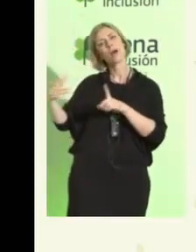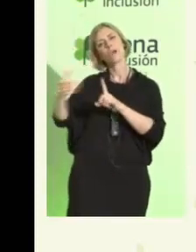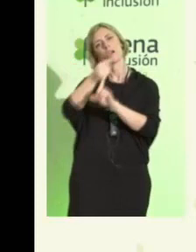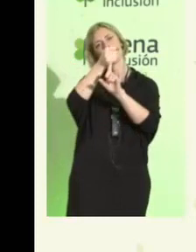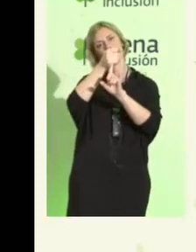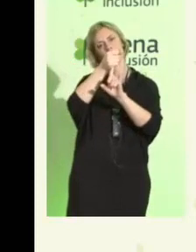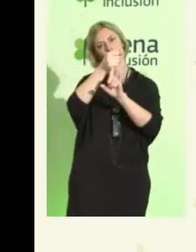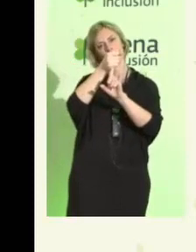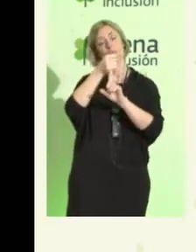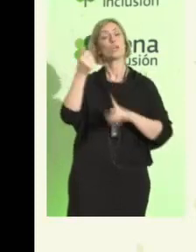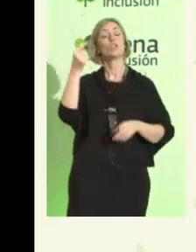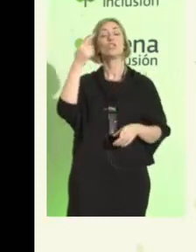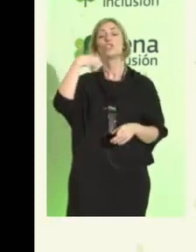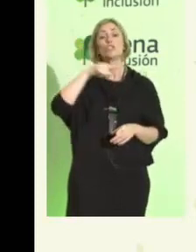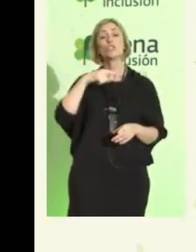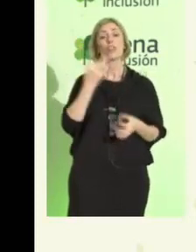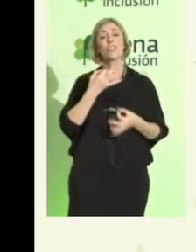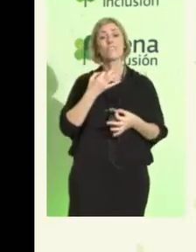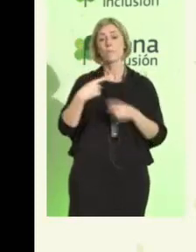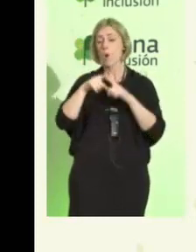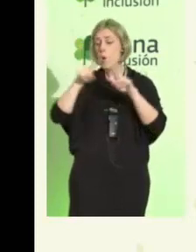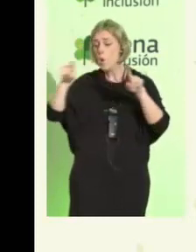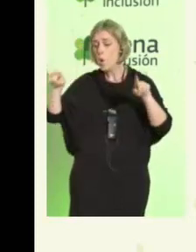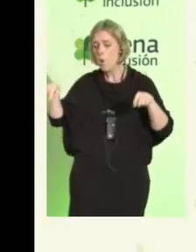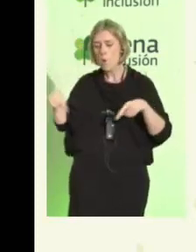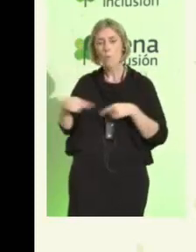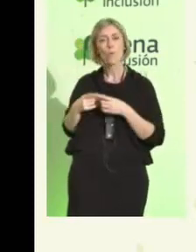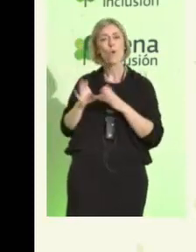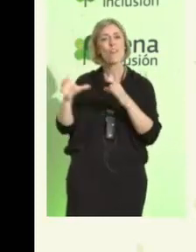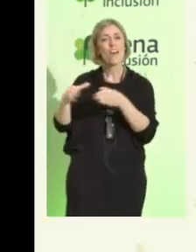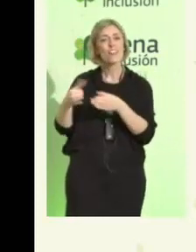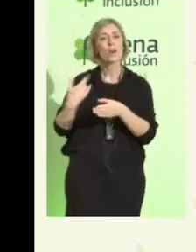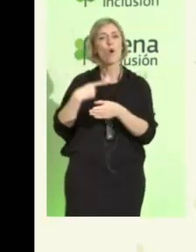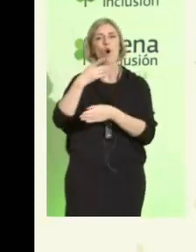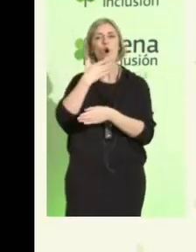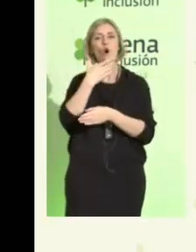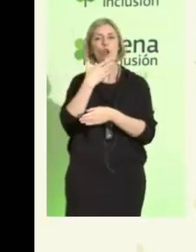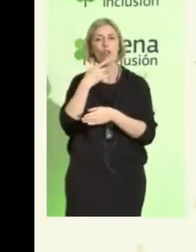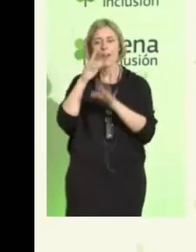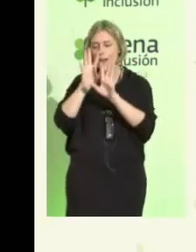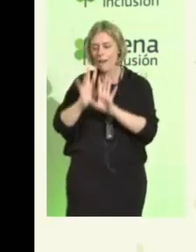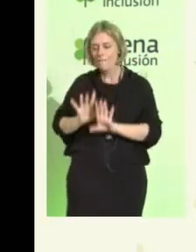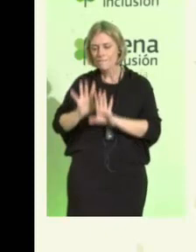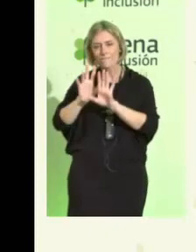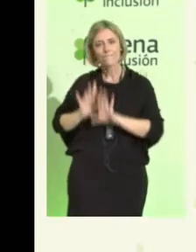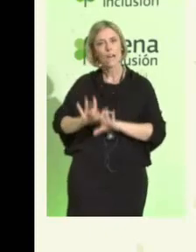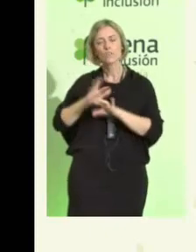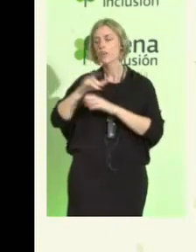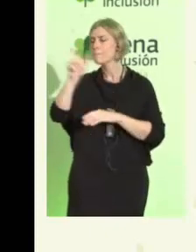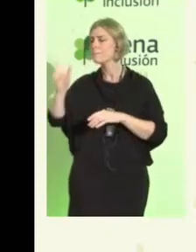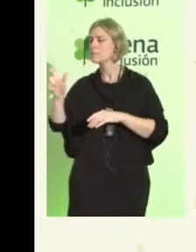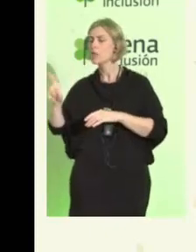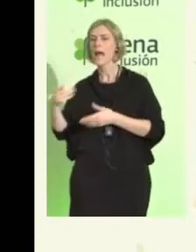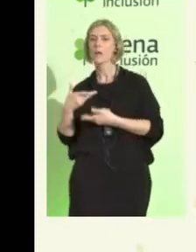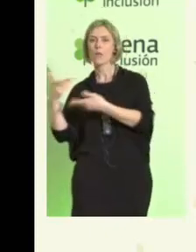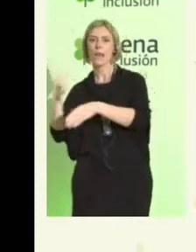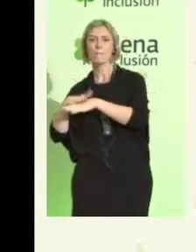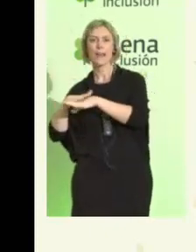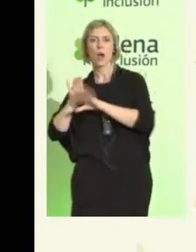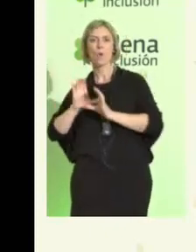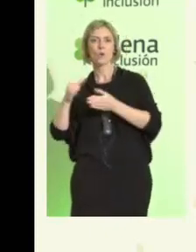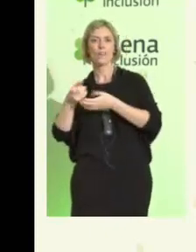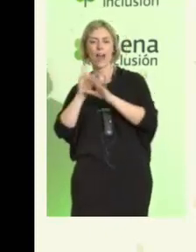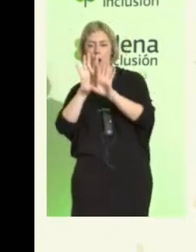Tenemos que conocer a las comunidades en las cuales vive la gente y tenemos que ayudarles a que conozcan la comunidad. Y de hecho no tenemos una oficina.